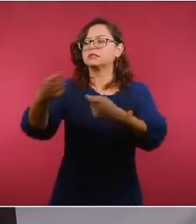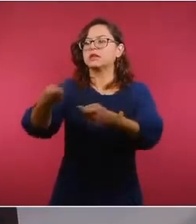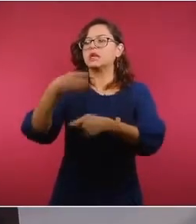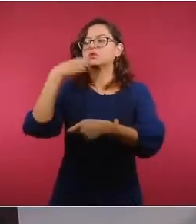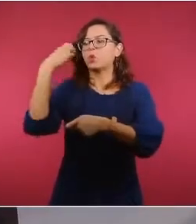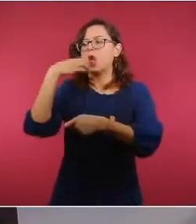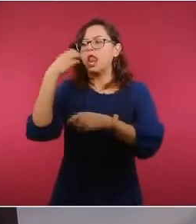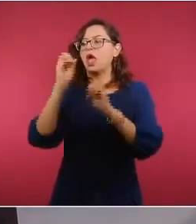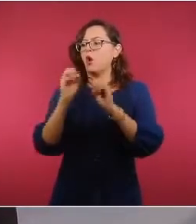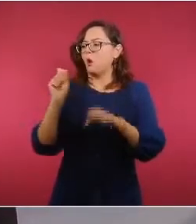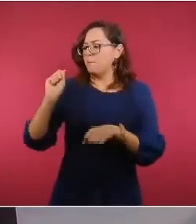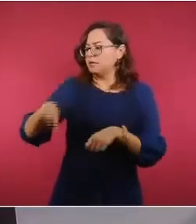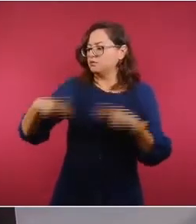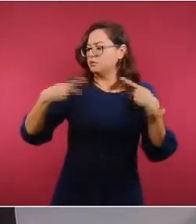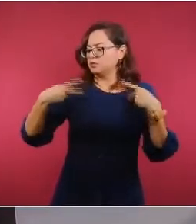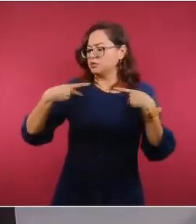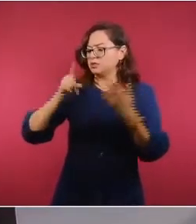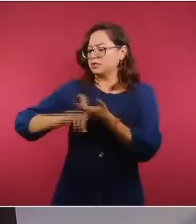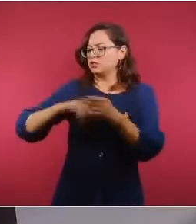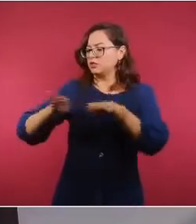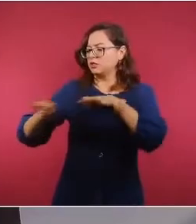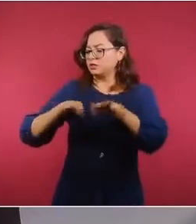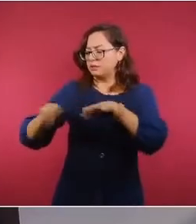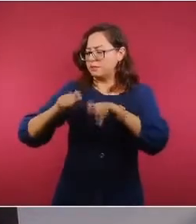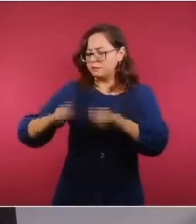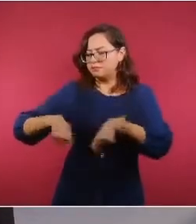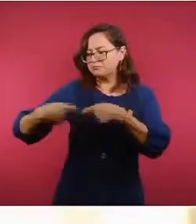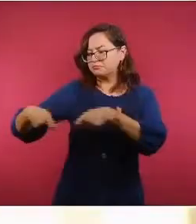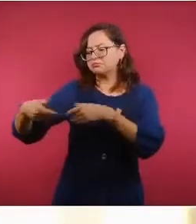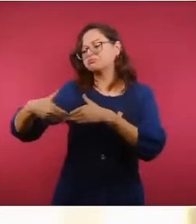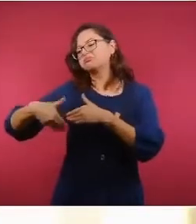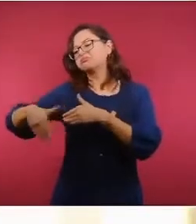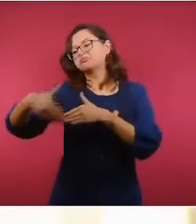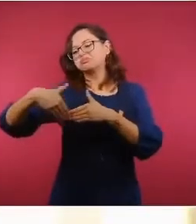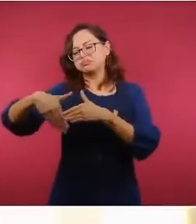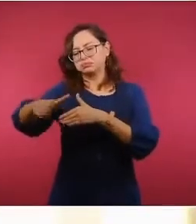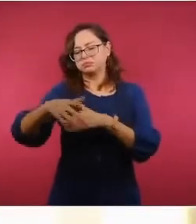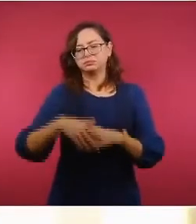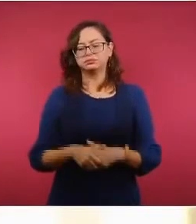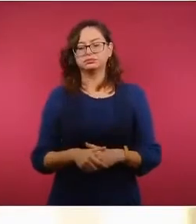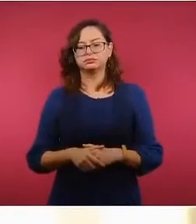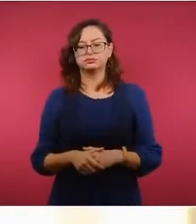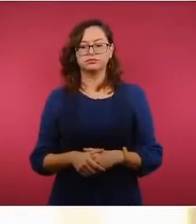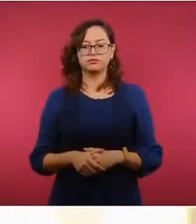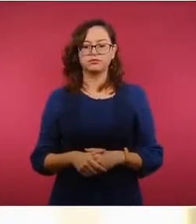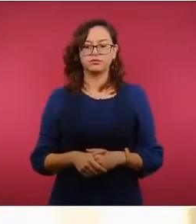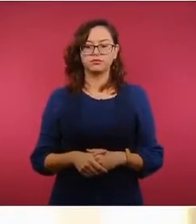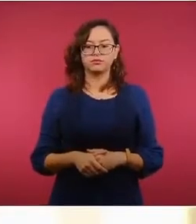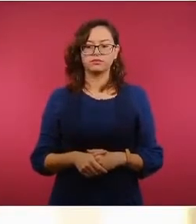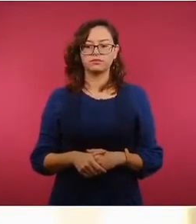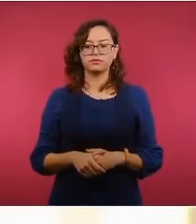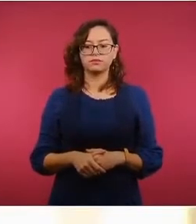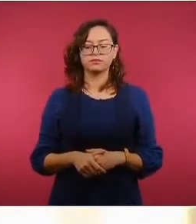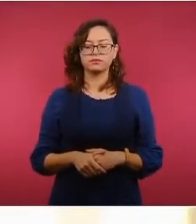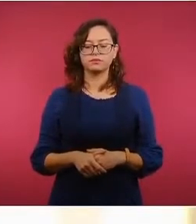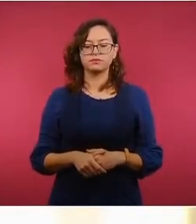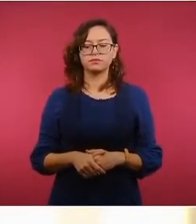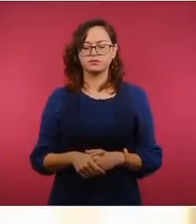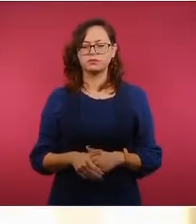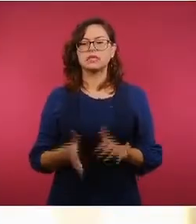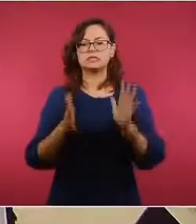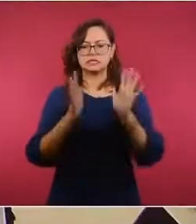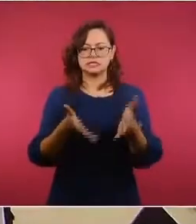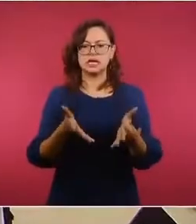sus mismos trabajadores en estos días. Ya muchos lo